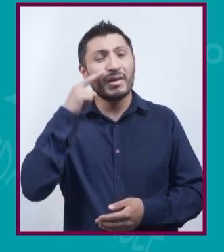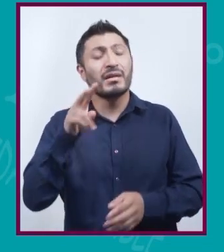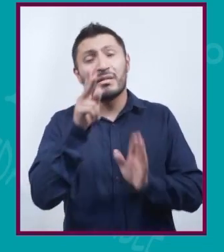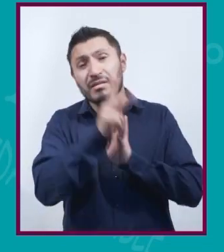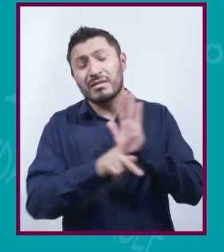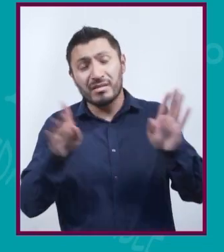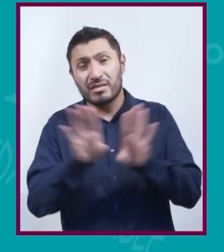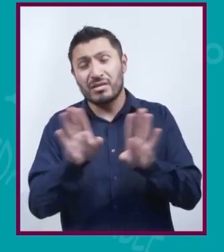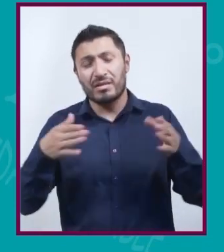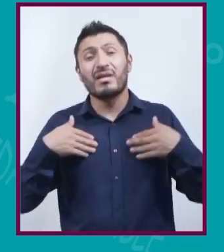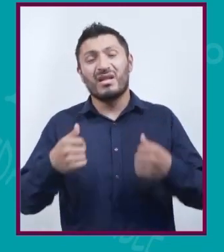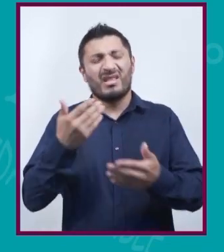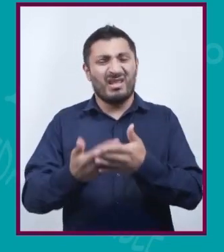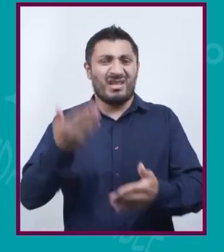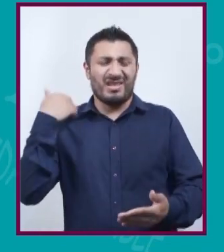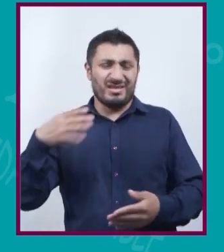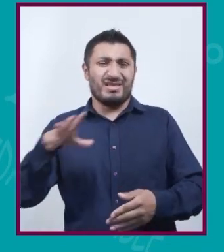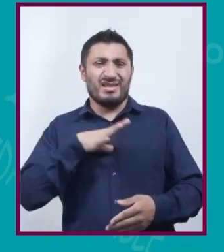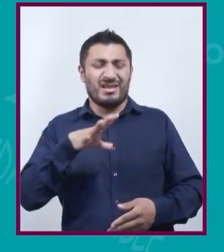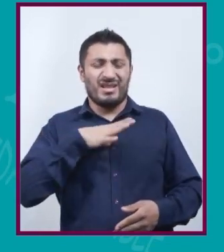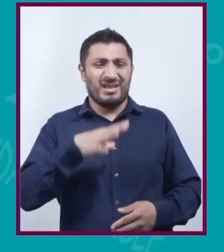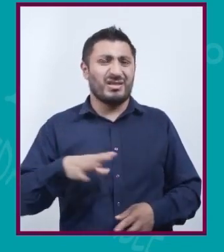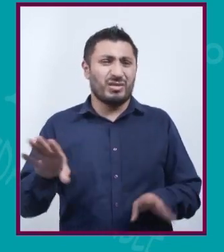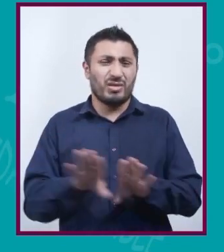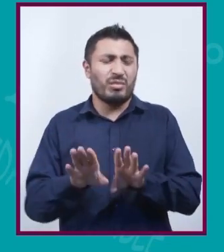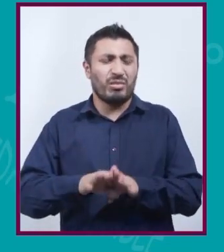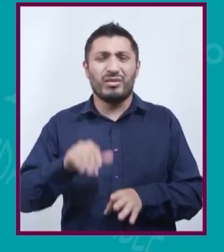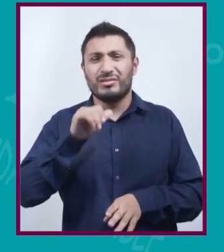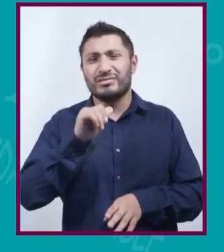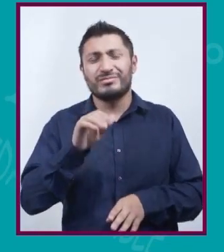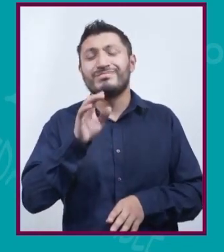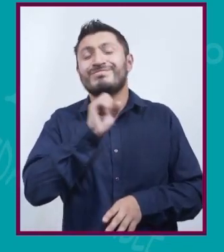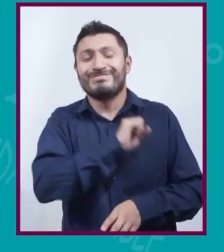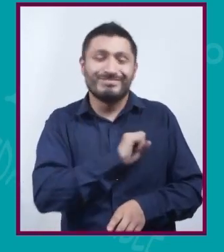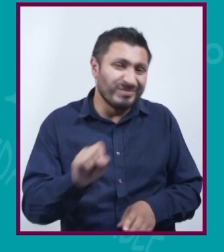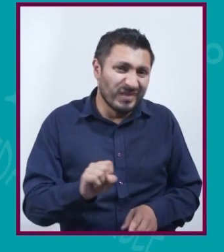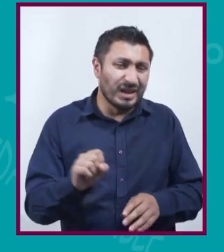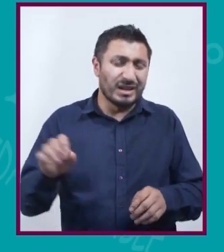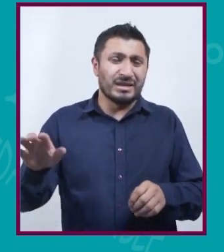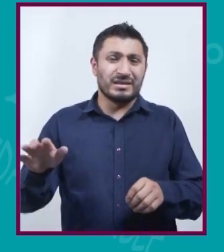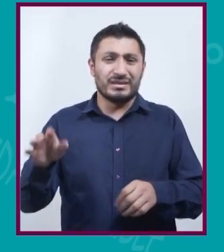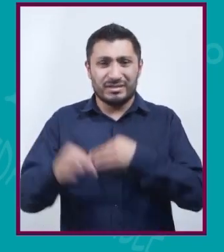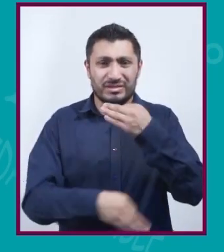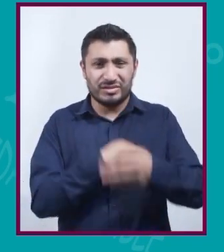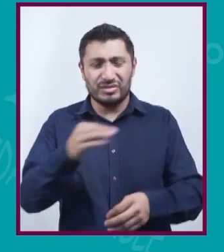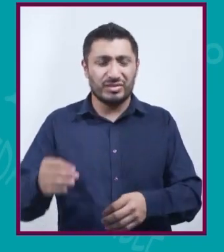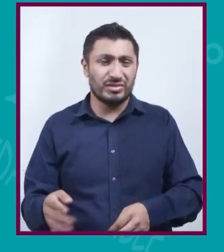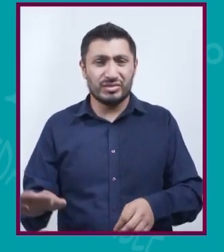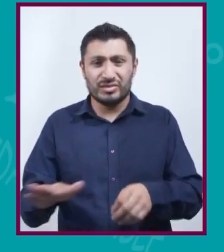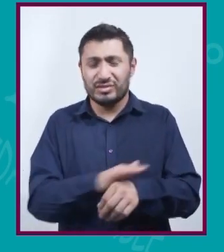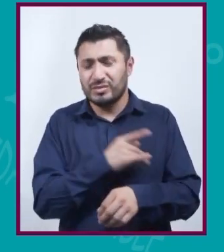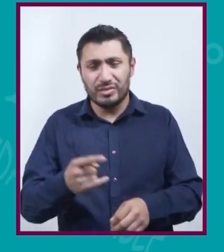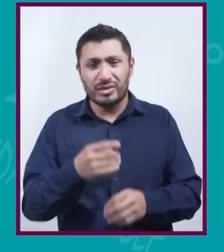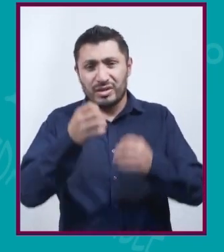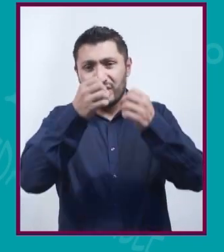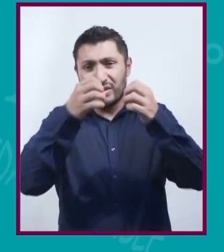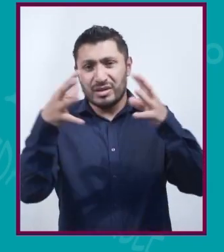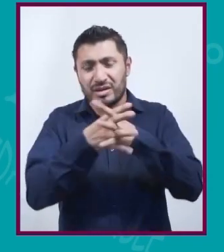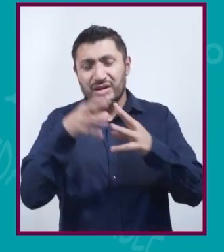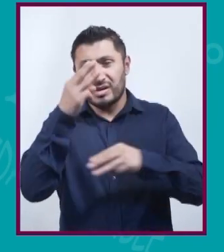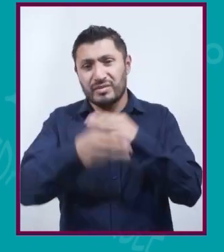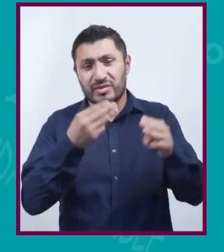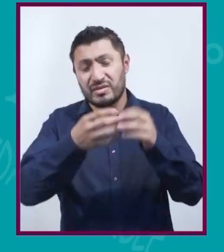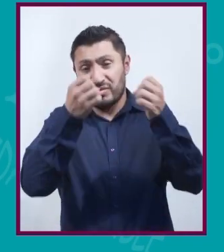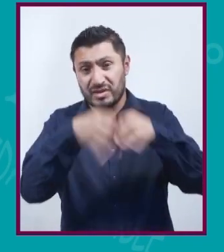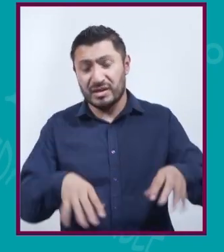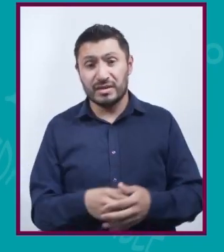días se puede entender como un síntoma del ambiente pesimista que se vivía en aquel país, tras perder la Primera Guerra Mundial. En